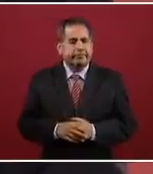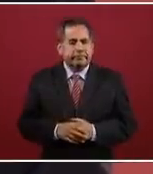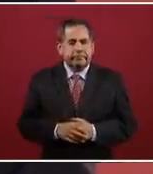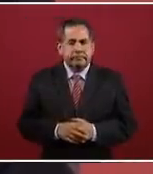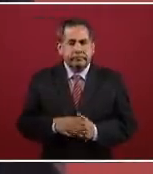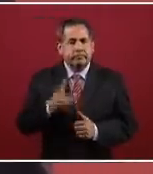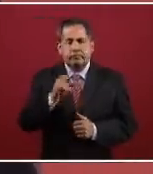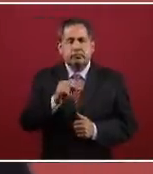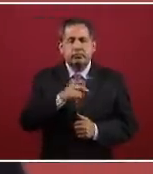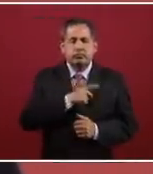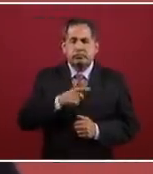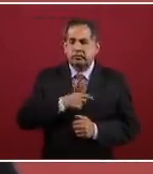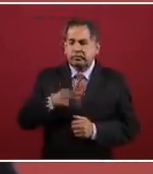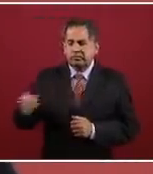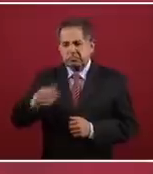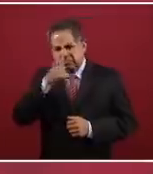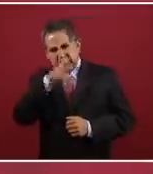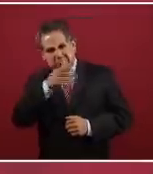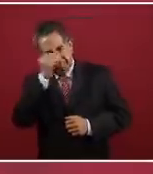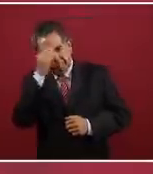no caer en una provocación